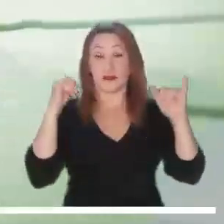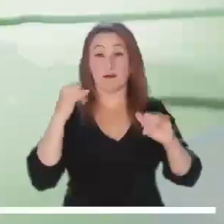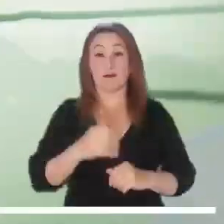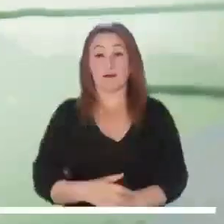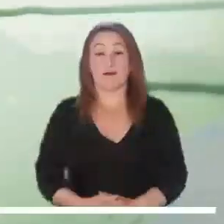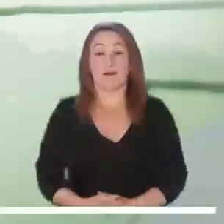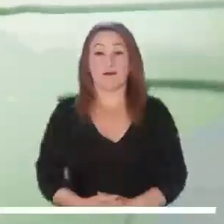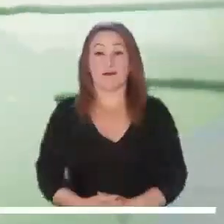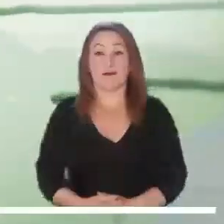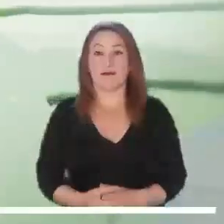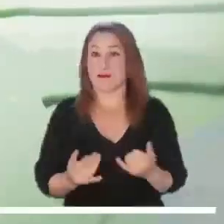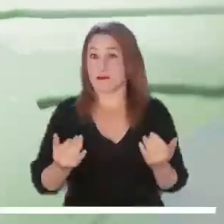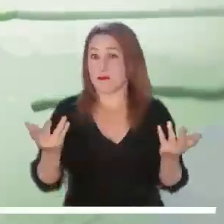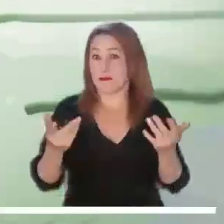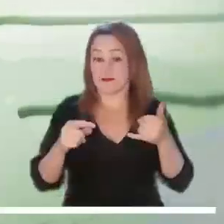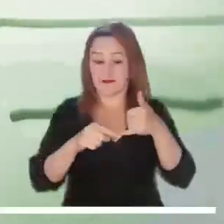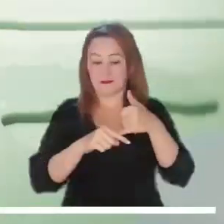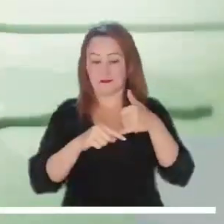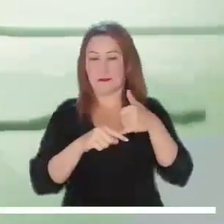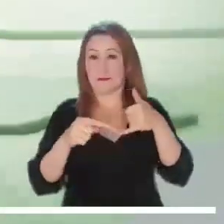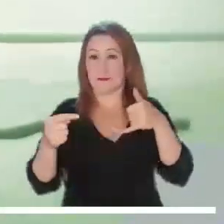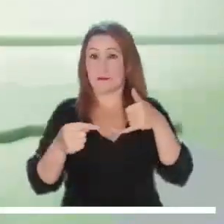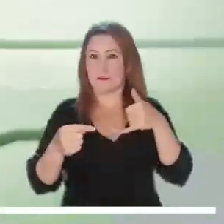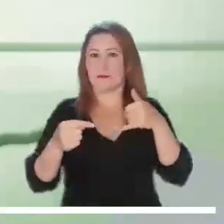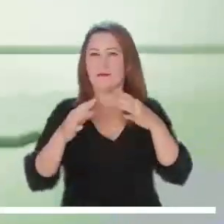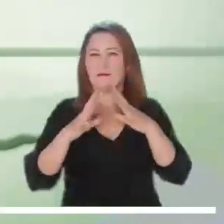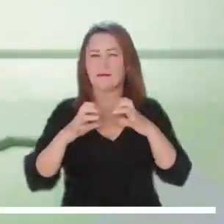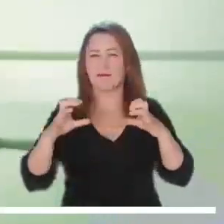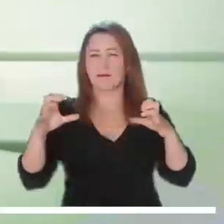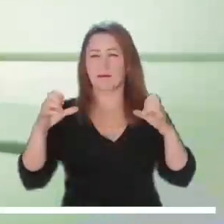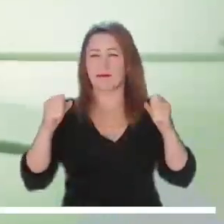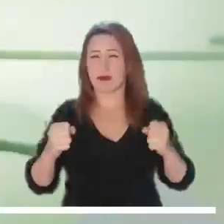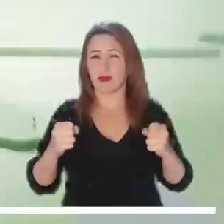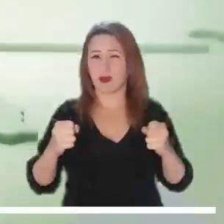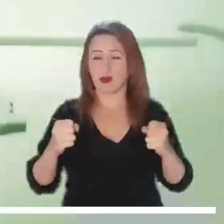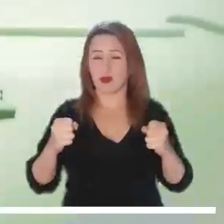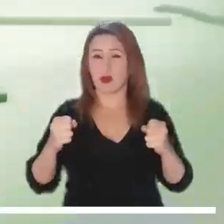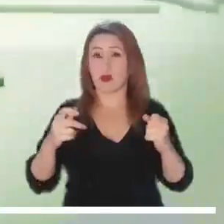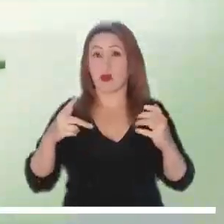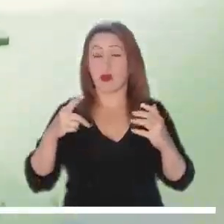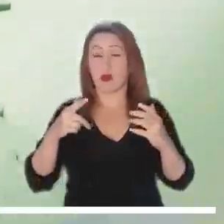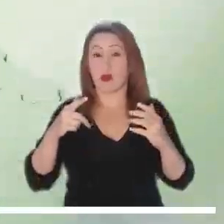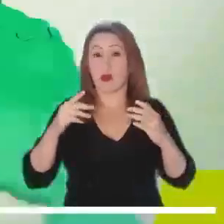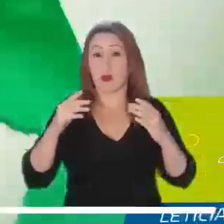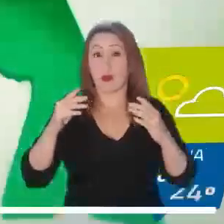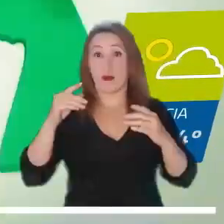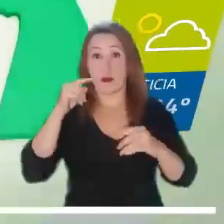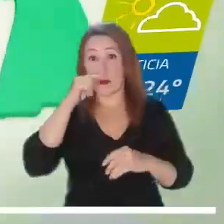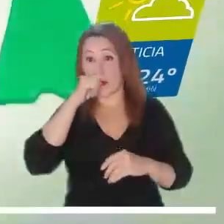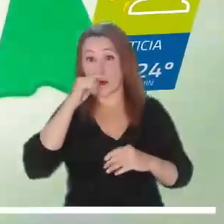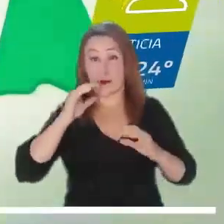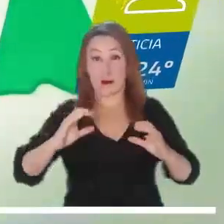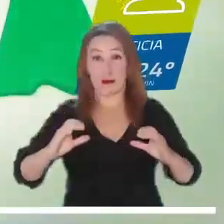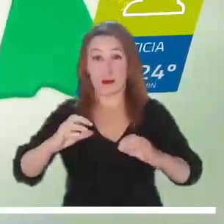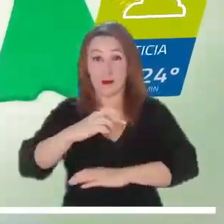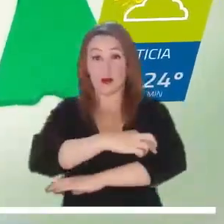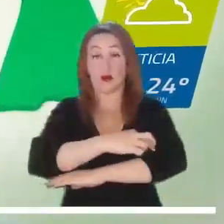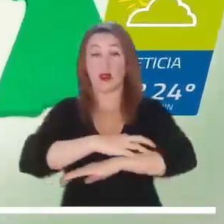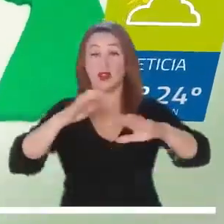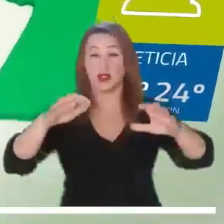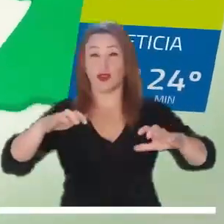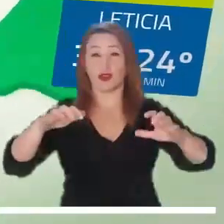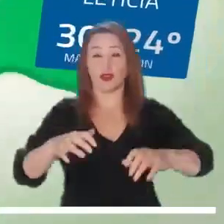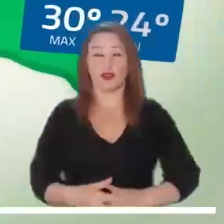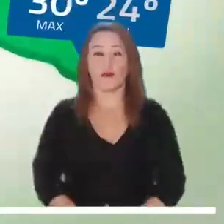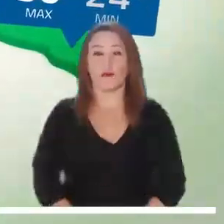Meta y el piedemonte de Casanare. Pasemos a la Amazonía, donde se calcula nubosidad abundante y lloviznas locales